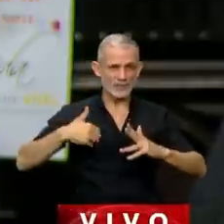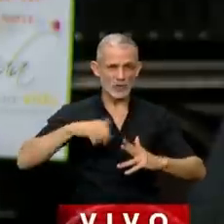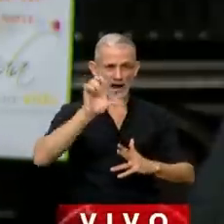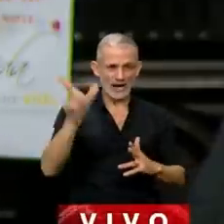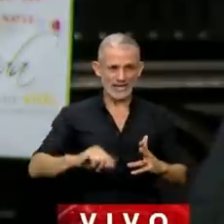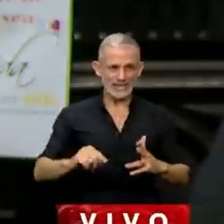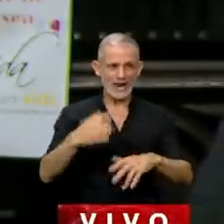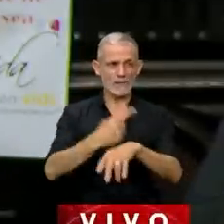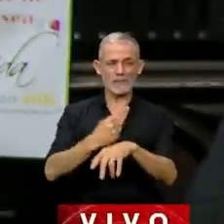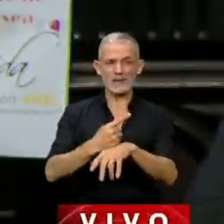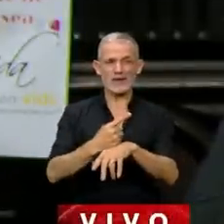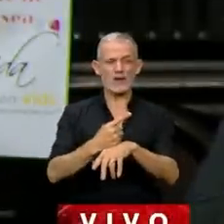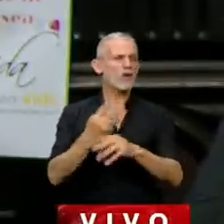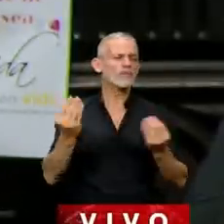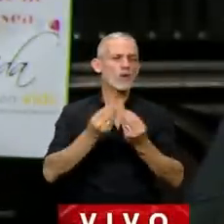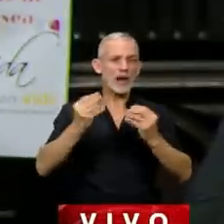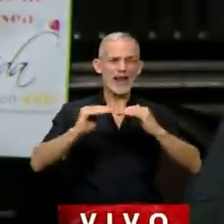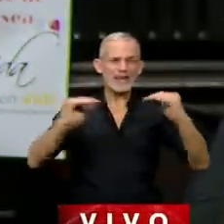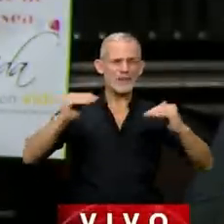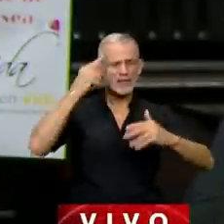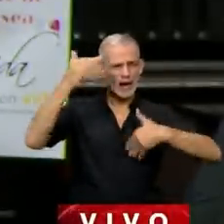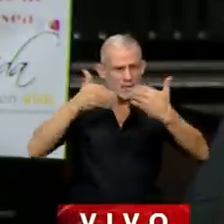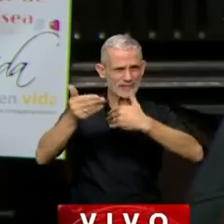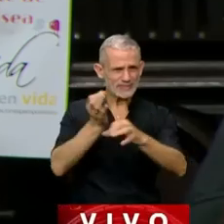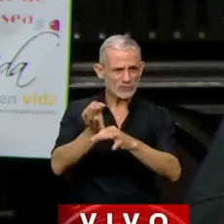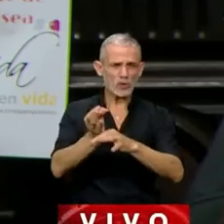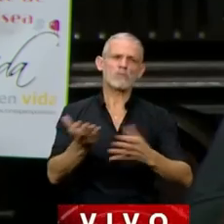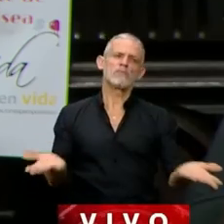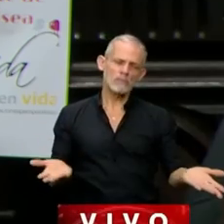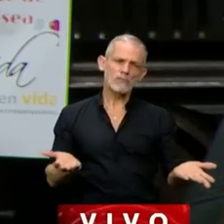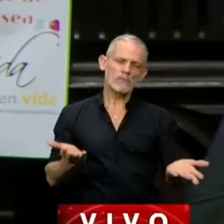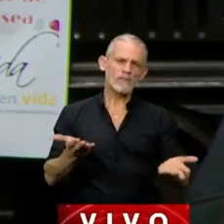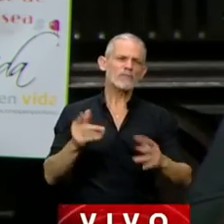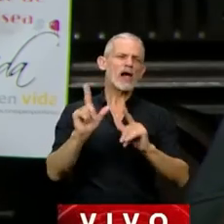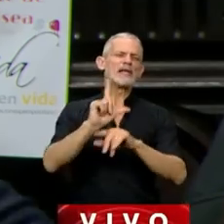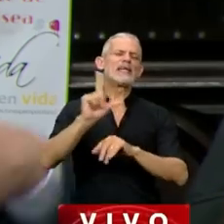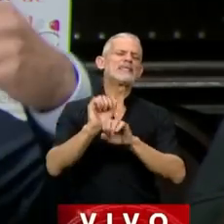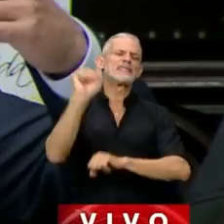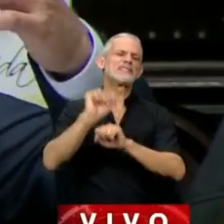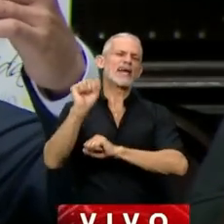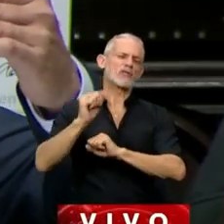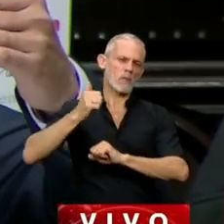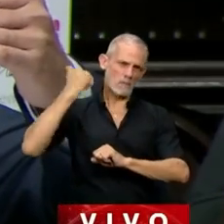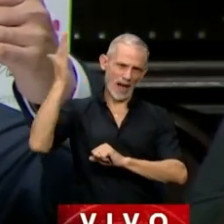en primer lugar, en lo que tiene que ver con el nivel de capacitación, hay mayor cantidad de licenciados y licenciadas